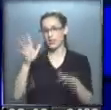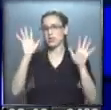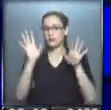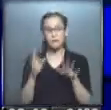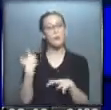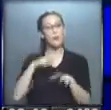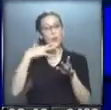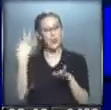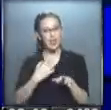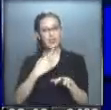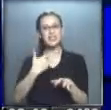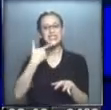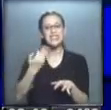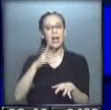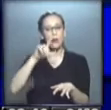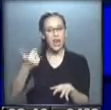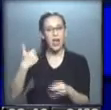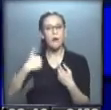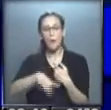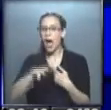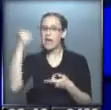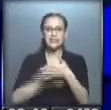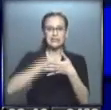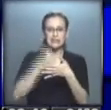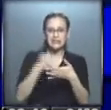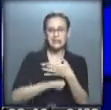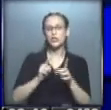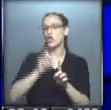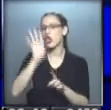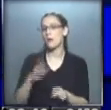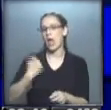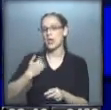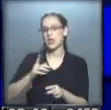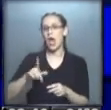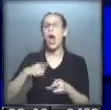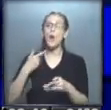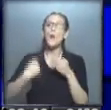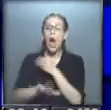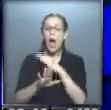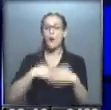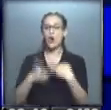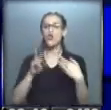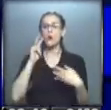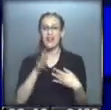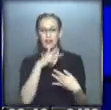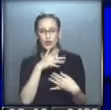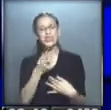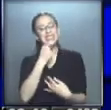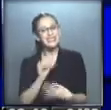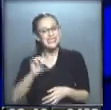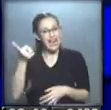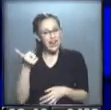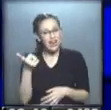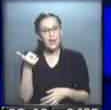es verdad lo que decía Alejandro Sabela, van a poner todo en la cancha, no solo para que Argentina mañana no clasifique directamente, sino que además, si ellos ganan,